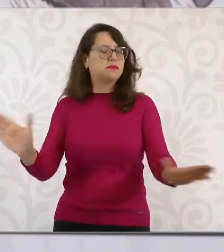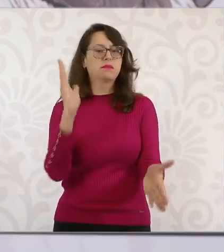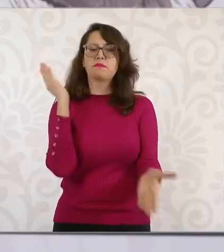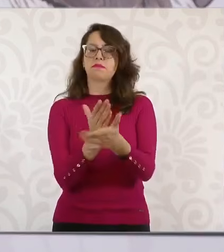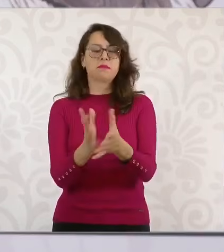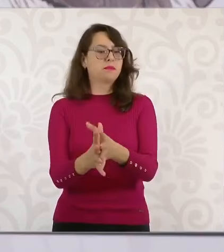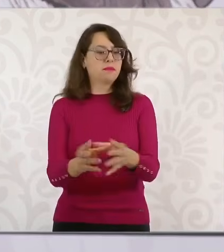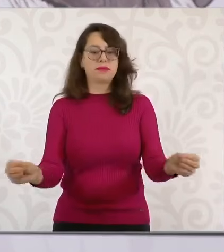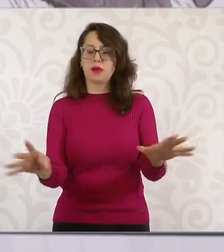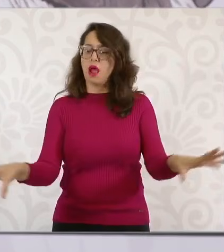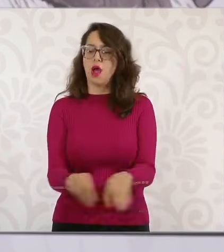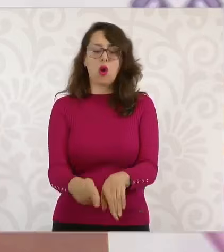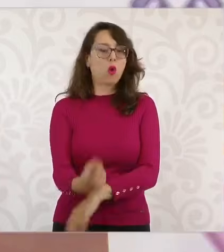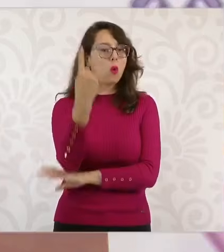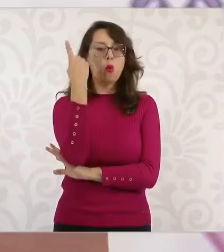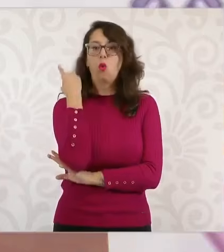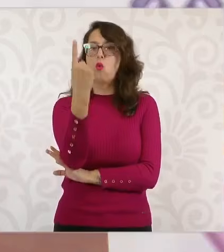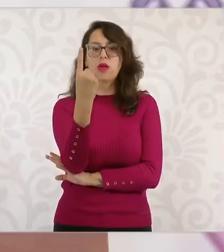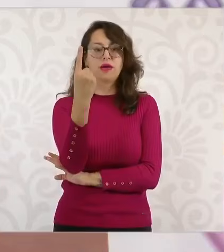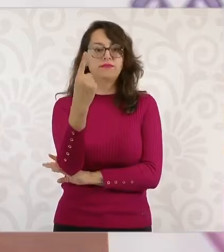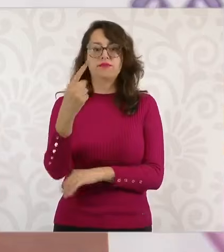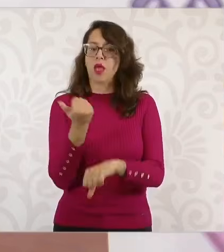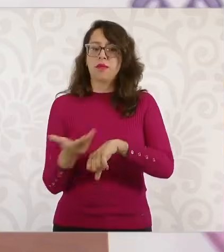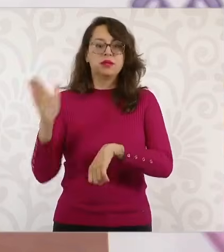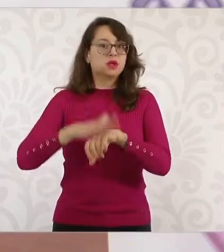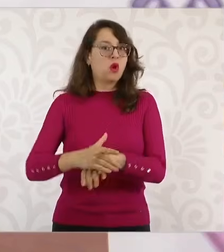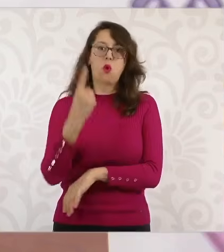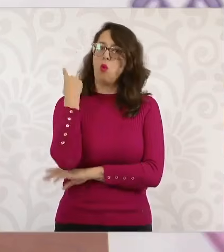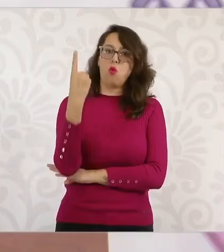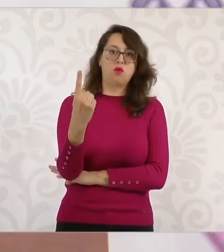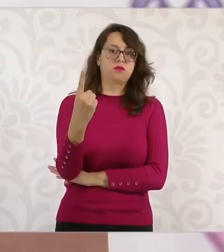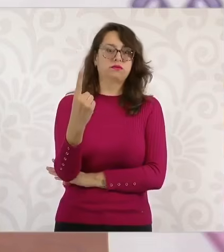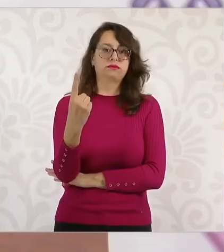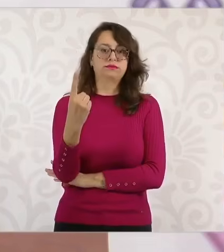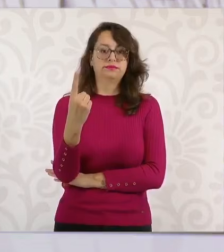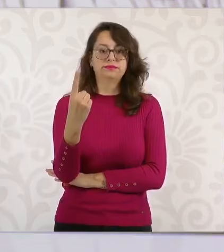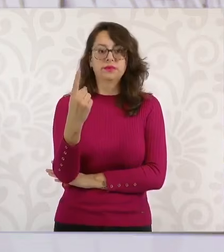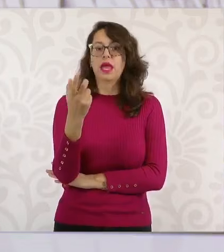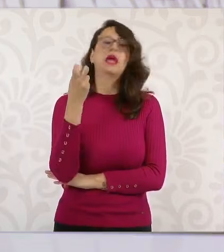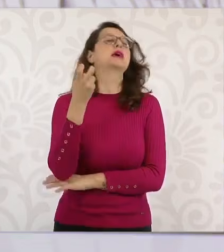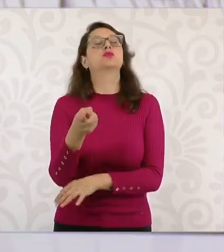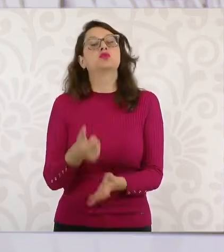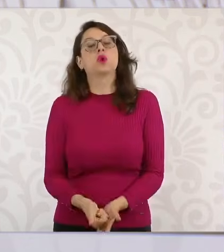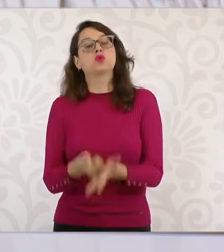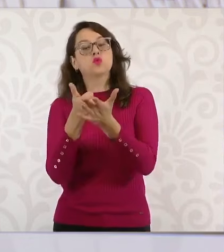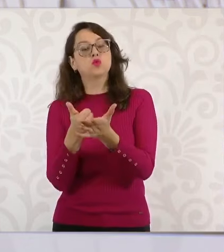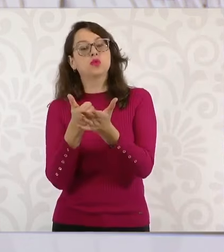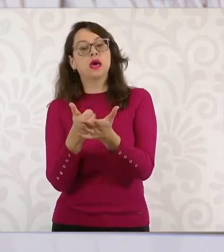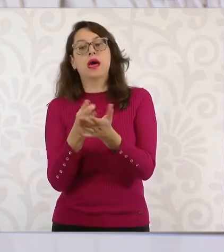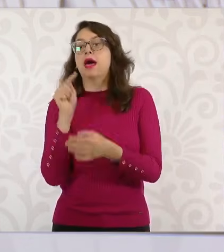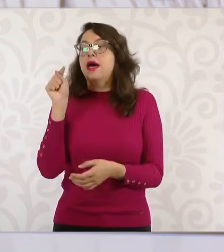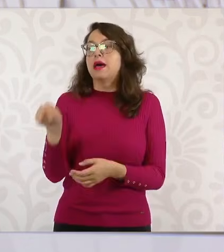Entonces ya es una sola empresa con un solo consejo de administración. Eso le da una